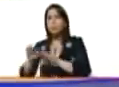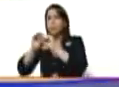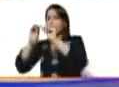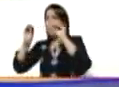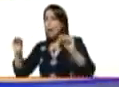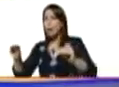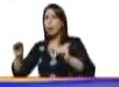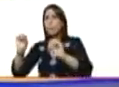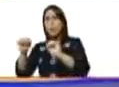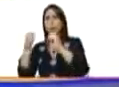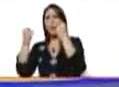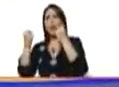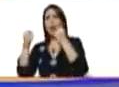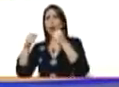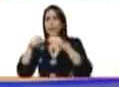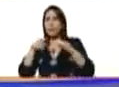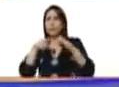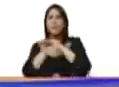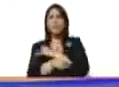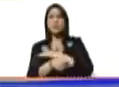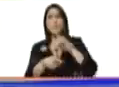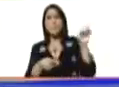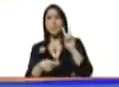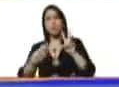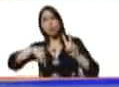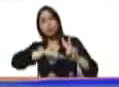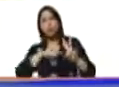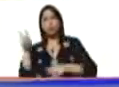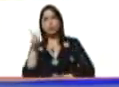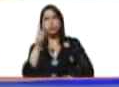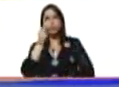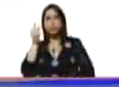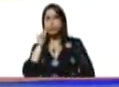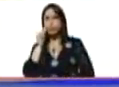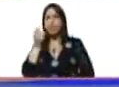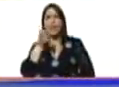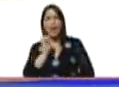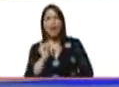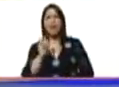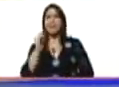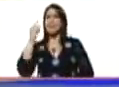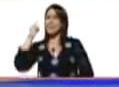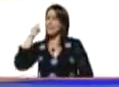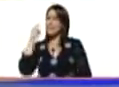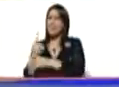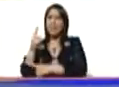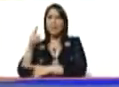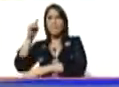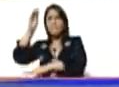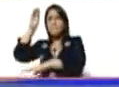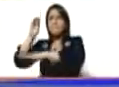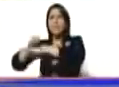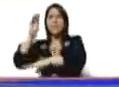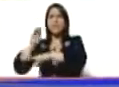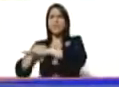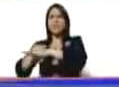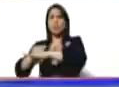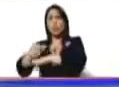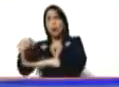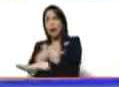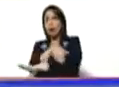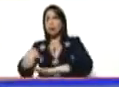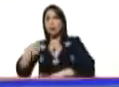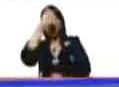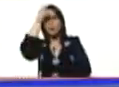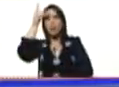Venezuela. Nosotros, los venezolanos y venezolanas, hay que exigírselo en las calles, Diosdado.